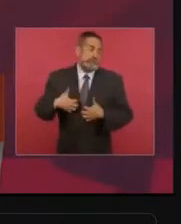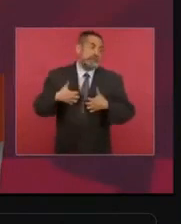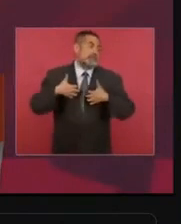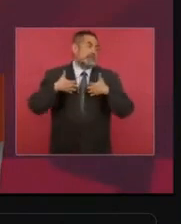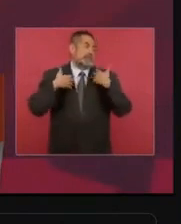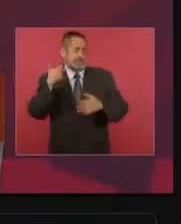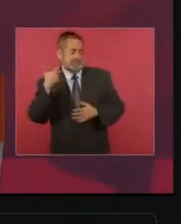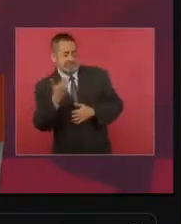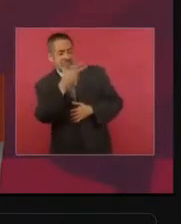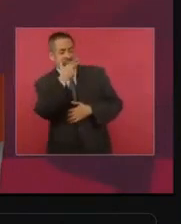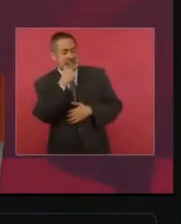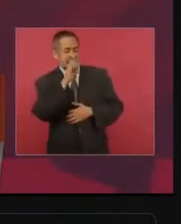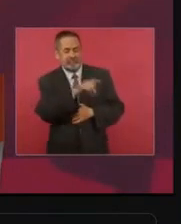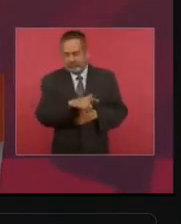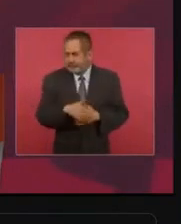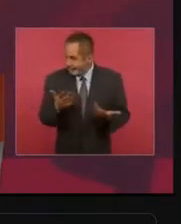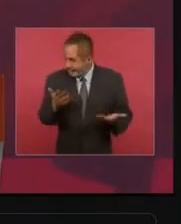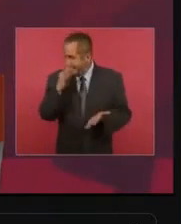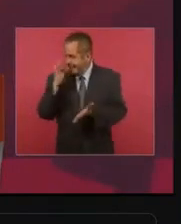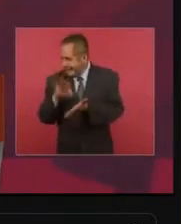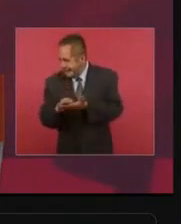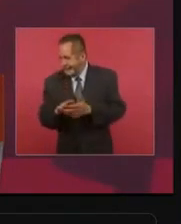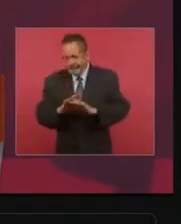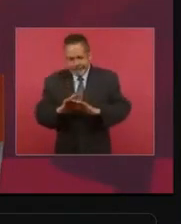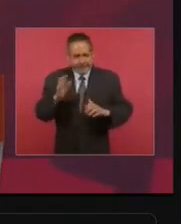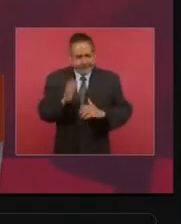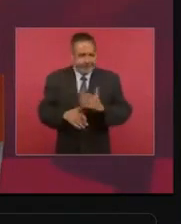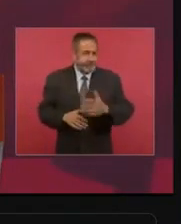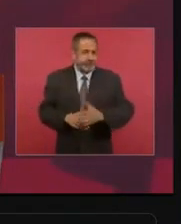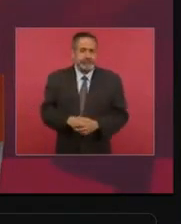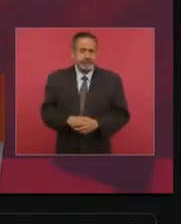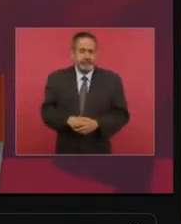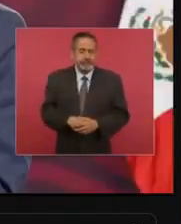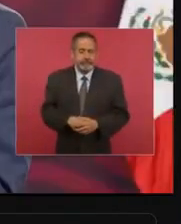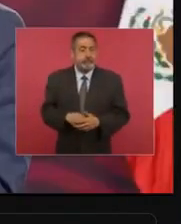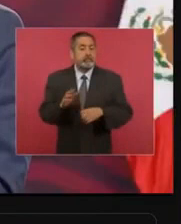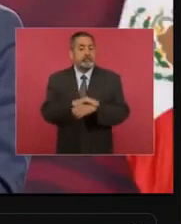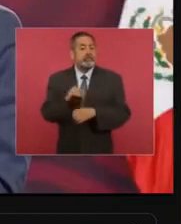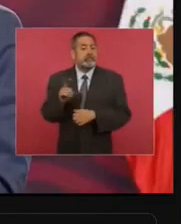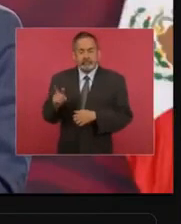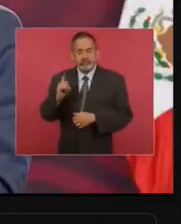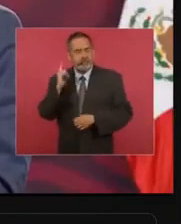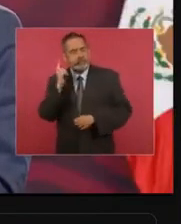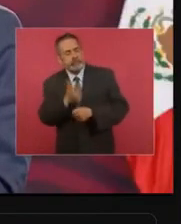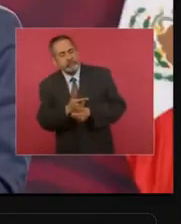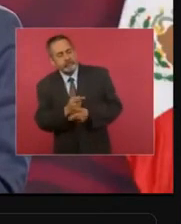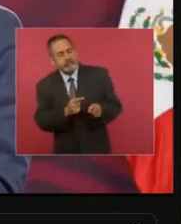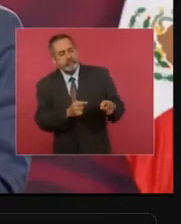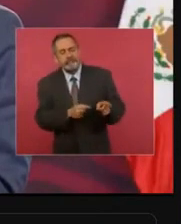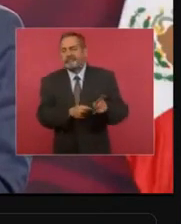Ahí se acabó porque se dio cuenta